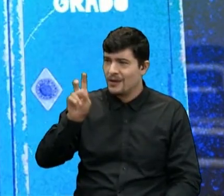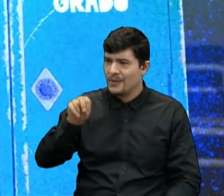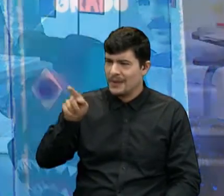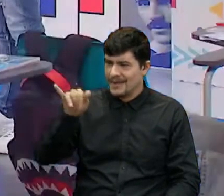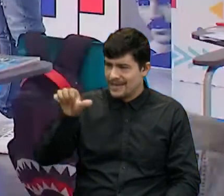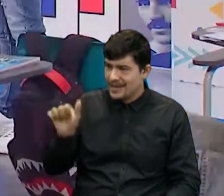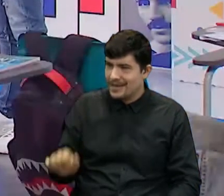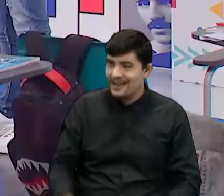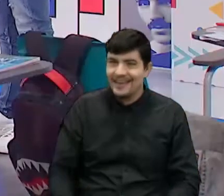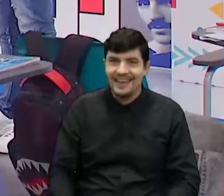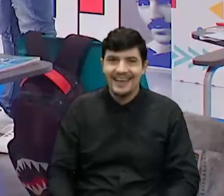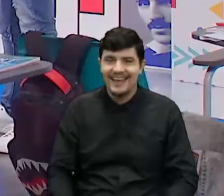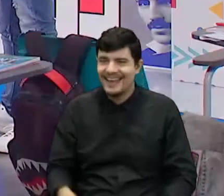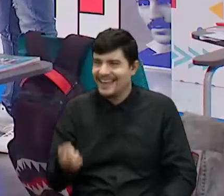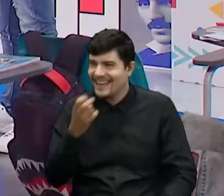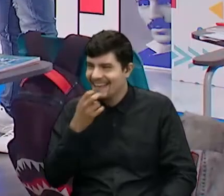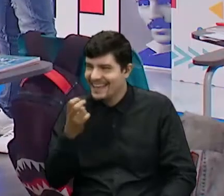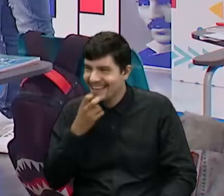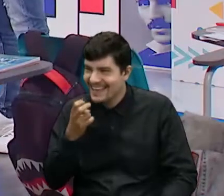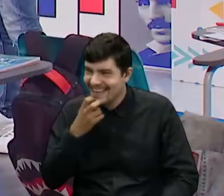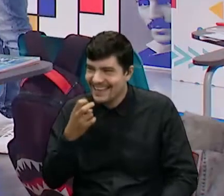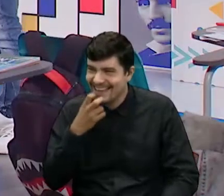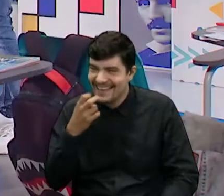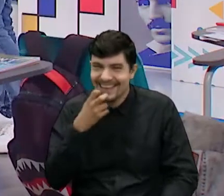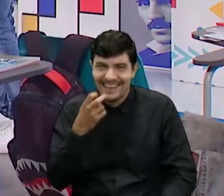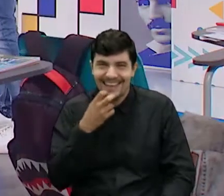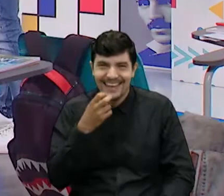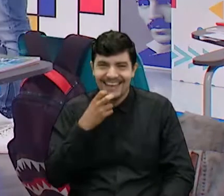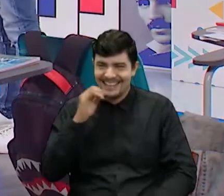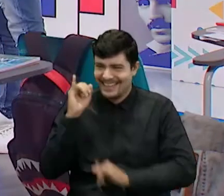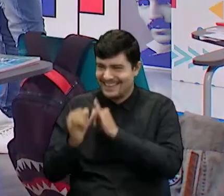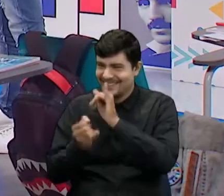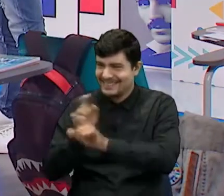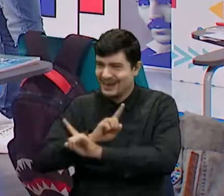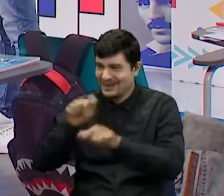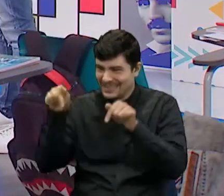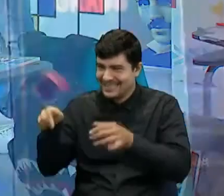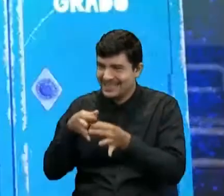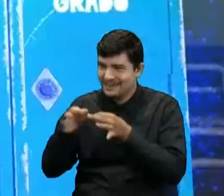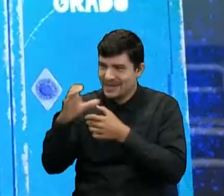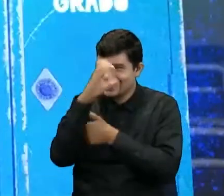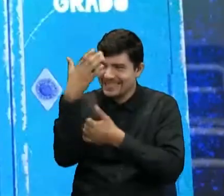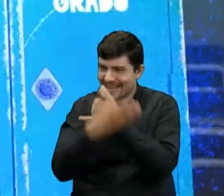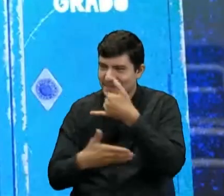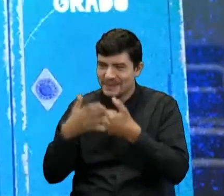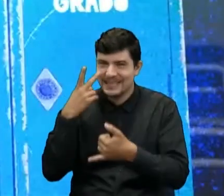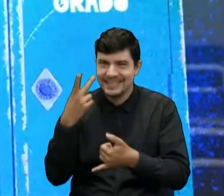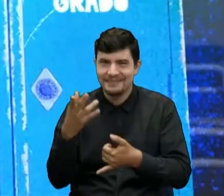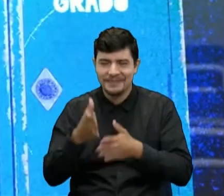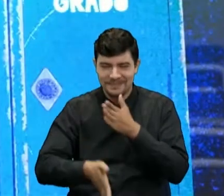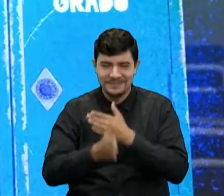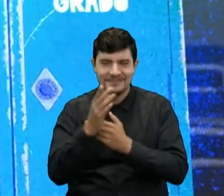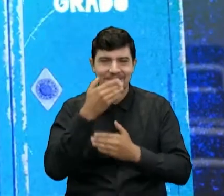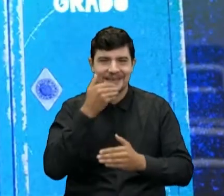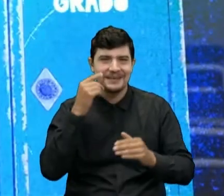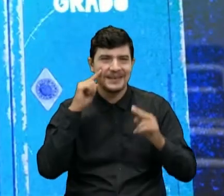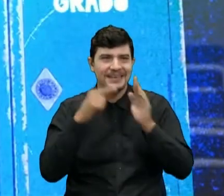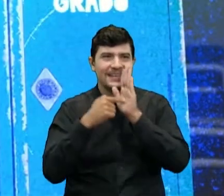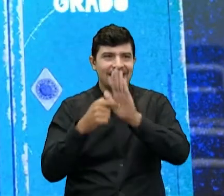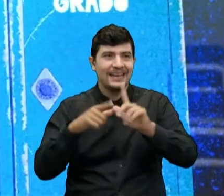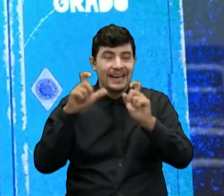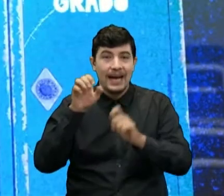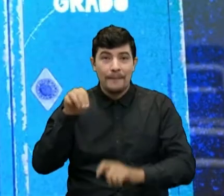Hungría, ¿no? Acá tenemos A María Continuemos con las fotos María Sofía Que envía esta